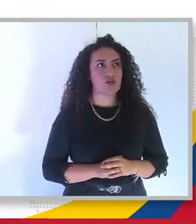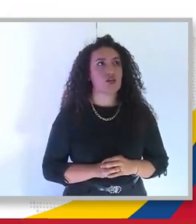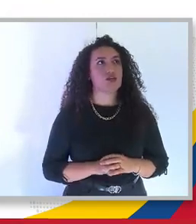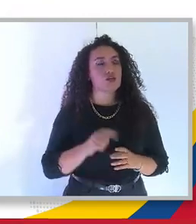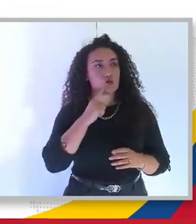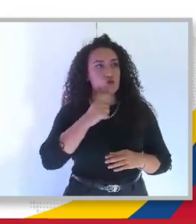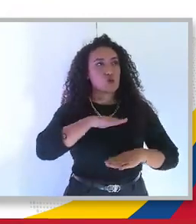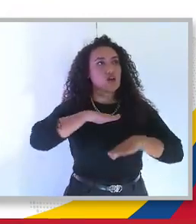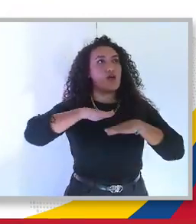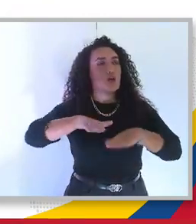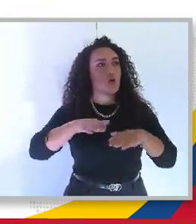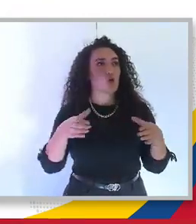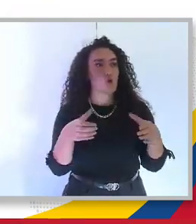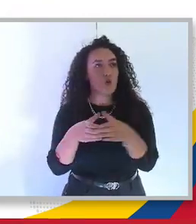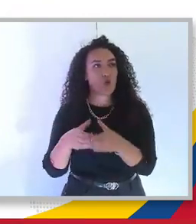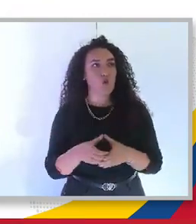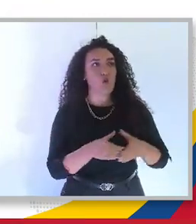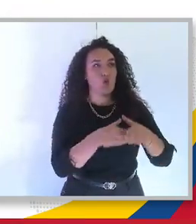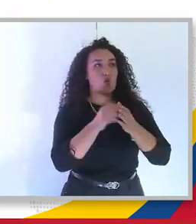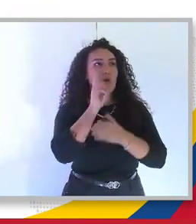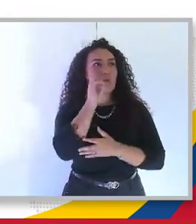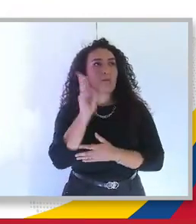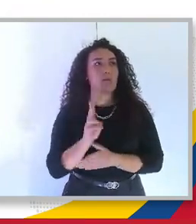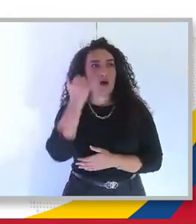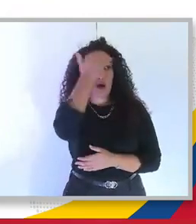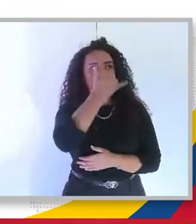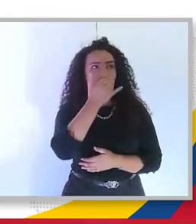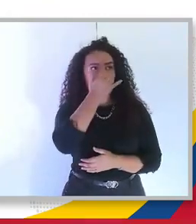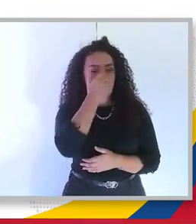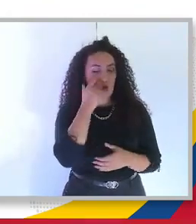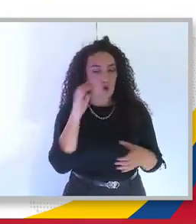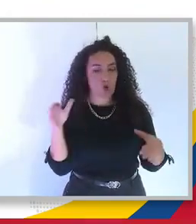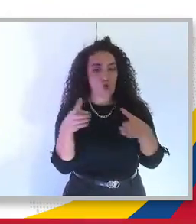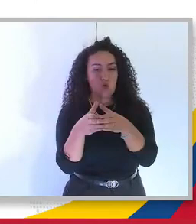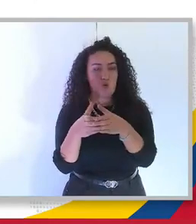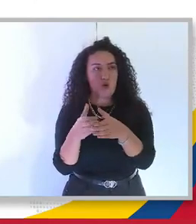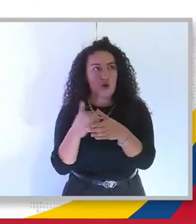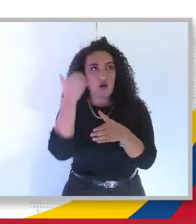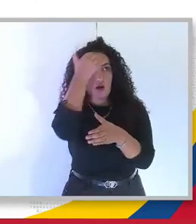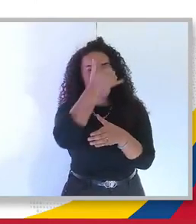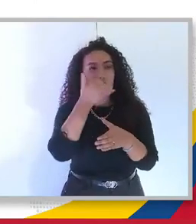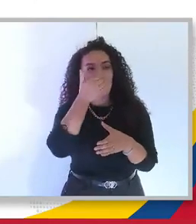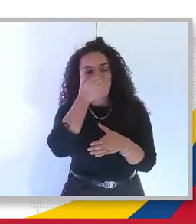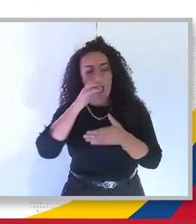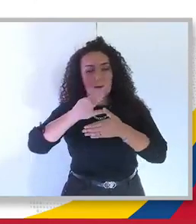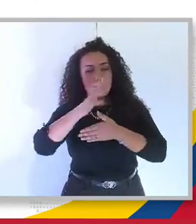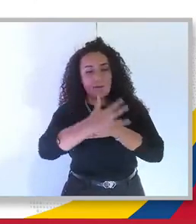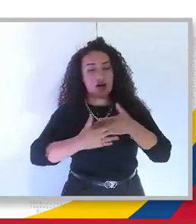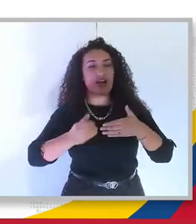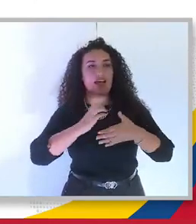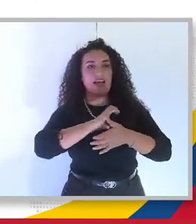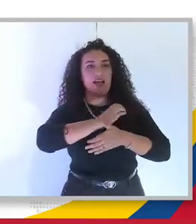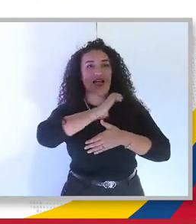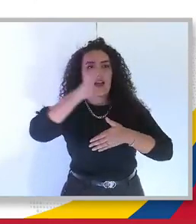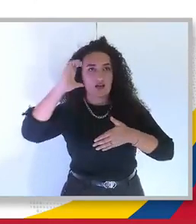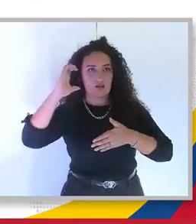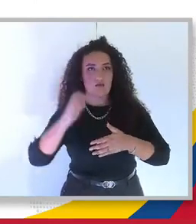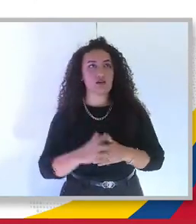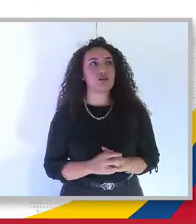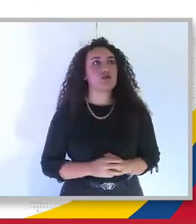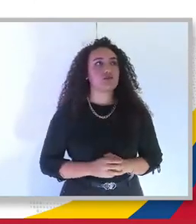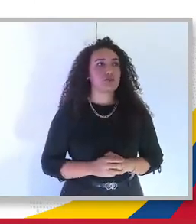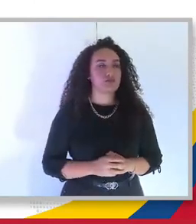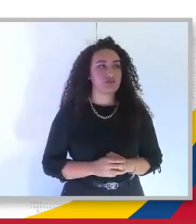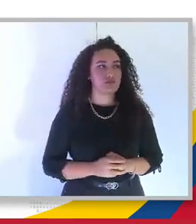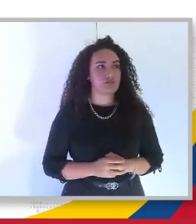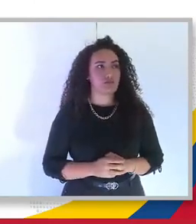Afrovenezolanas, que está afiliada a la Articulación Regional de Afrodescendientes de las Américas y el Caribe, y del Centro de Estudios